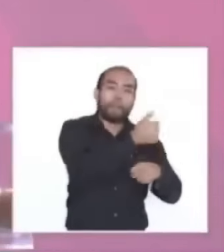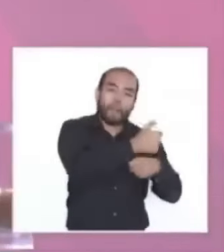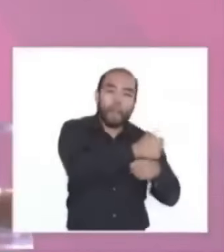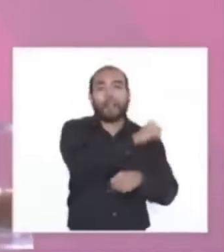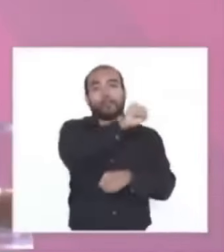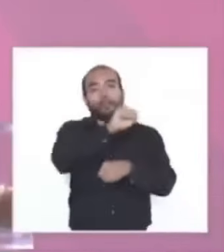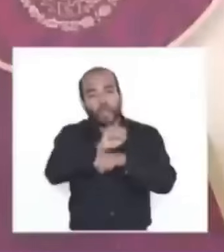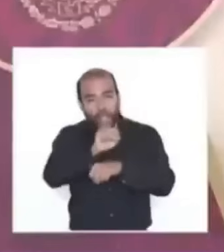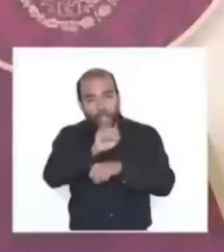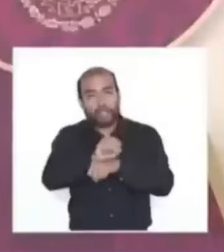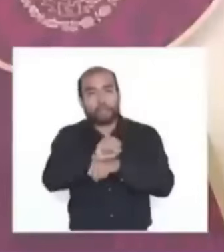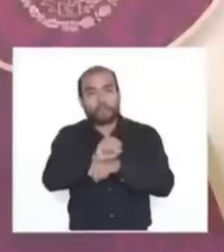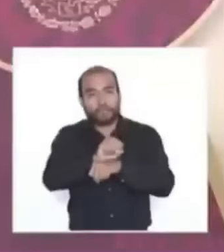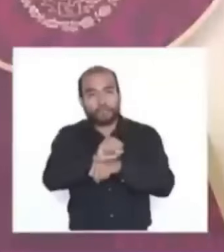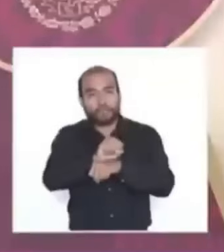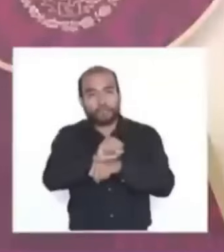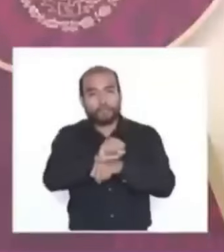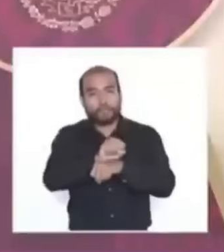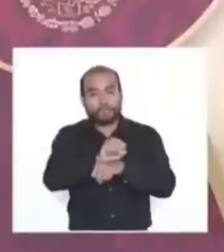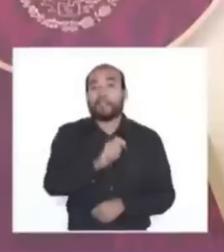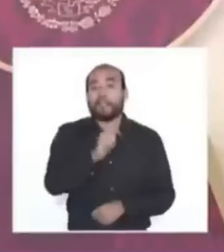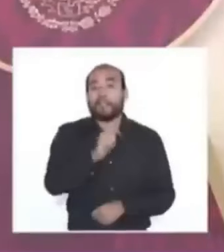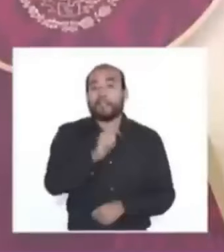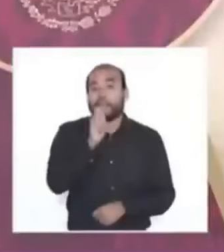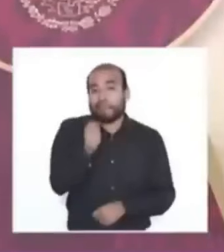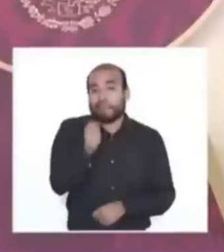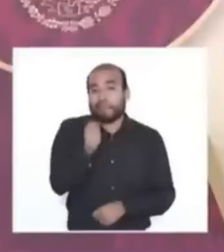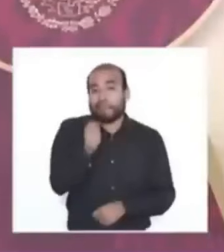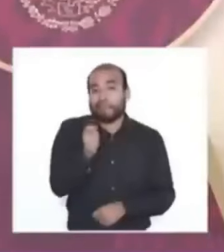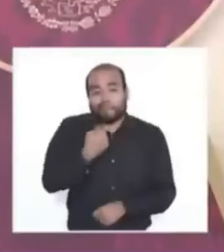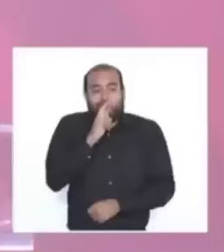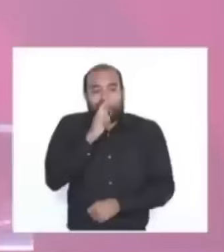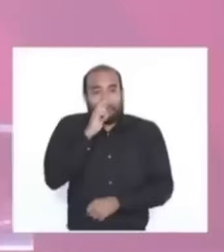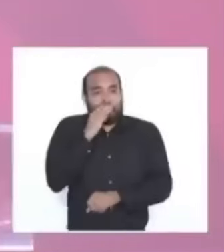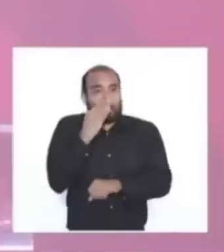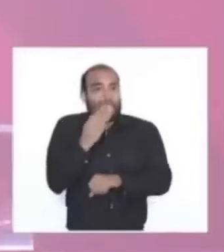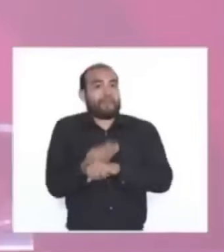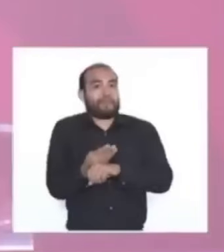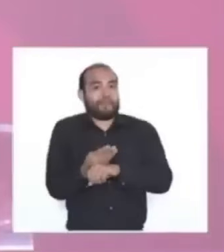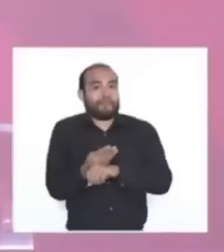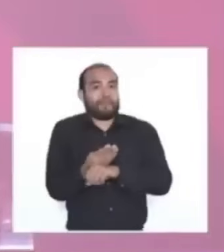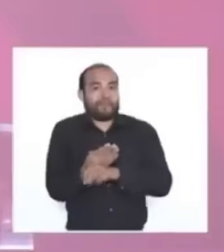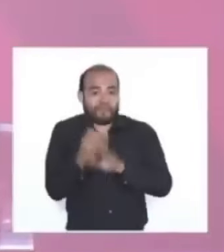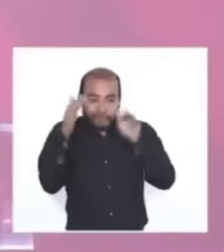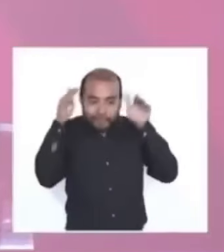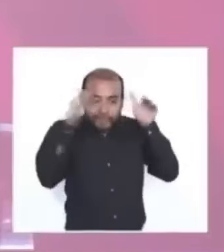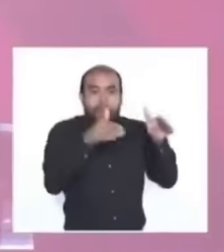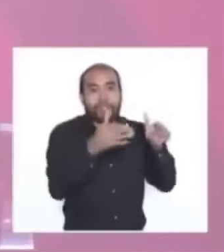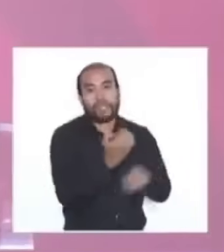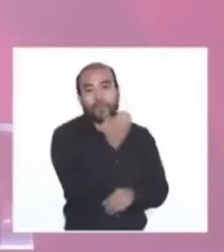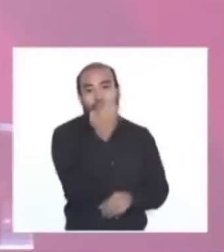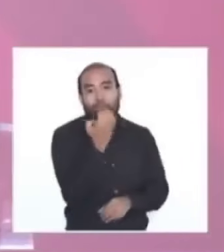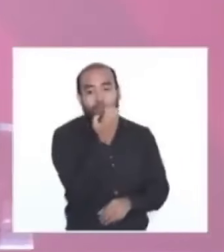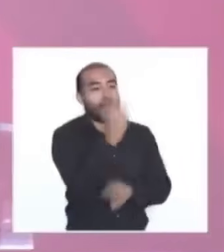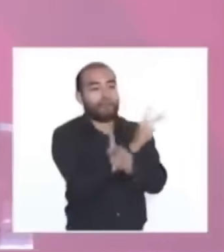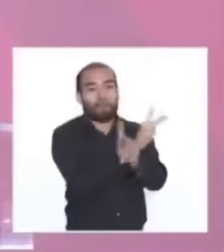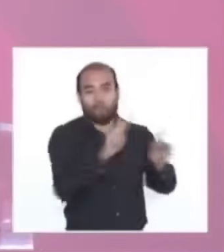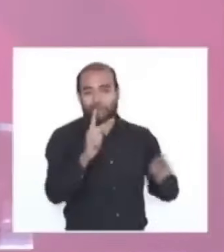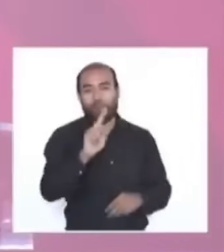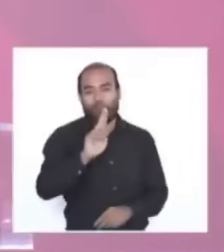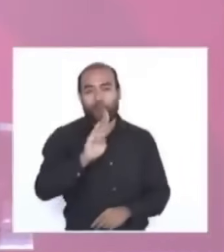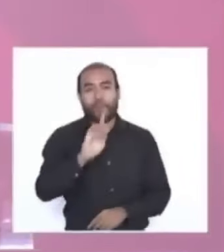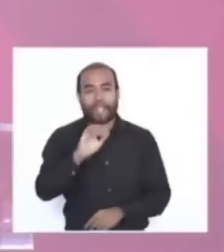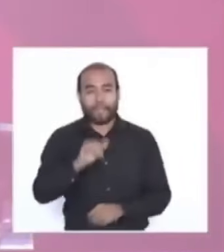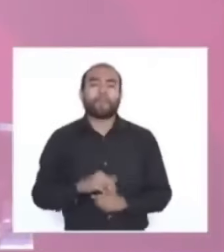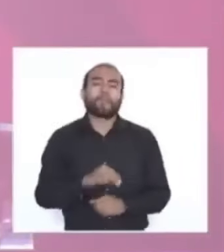pública, porque nosotros tenemos la responsabilidad de la escuela pública. Está bien que haya